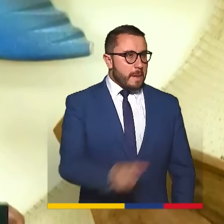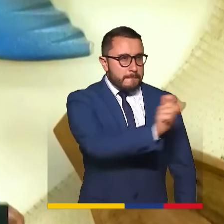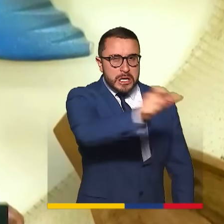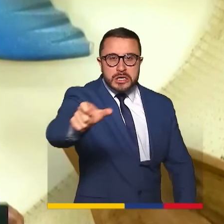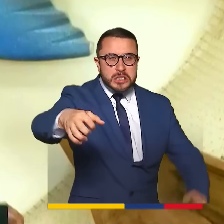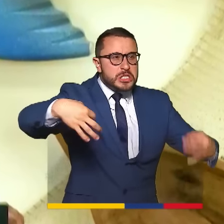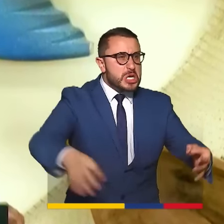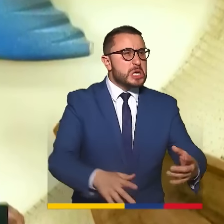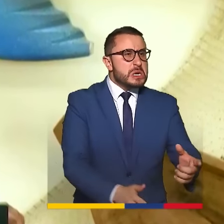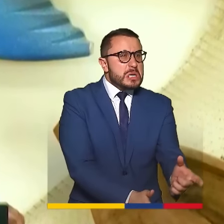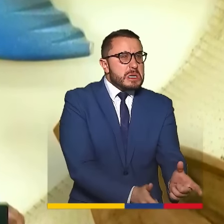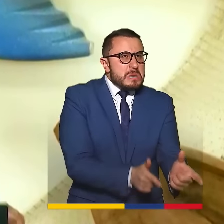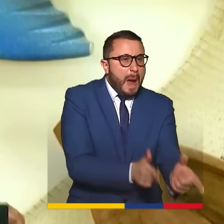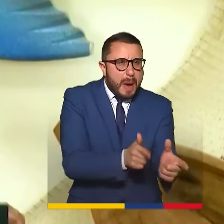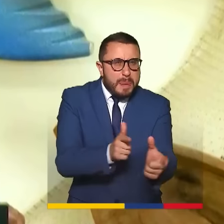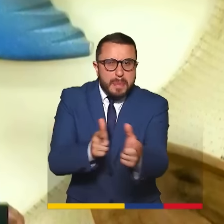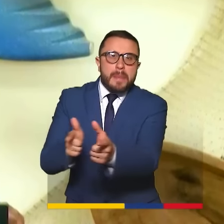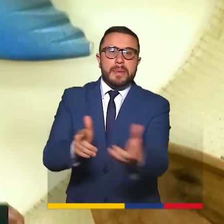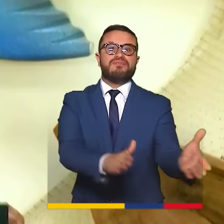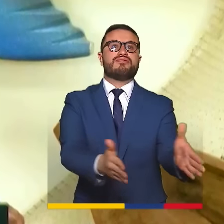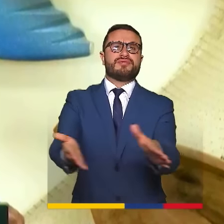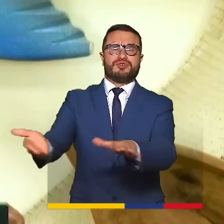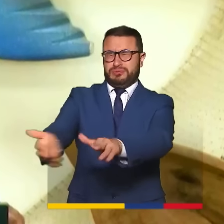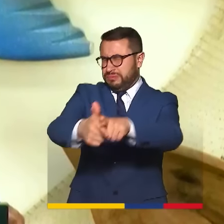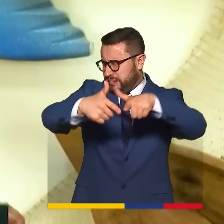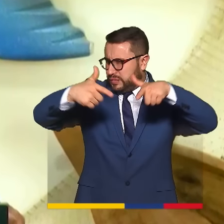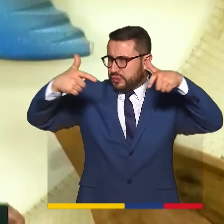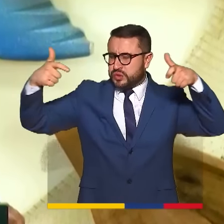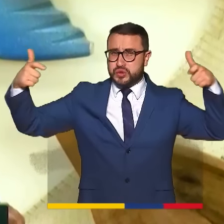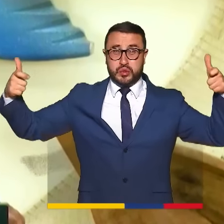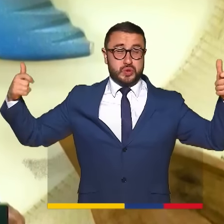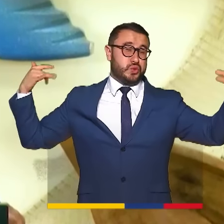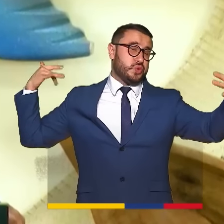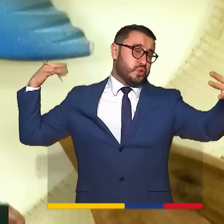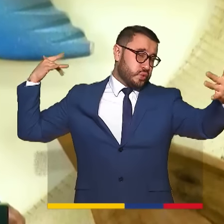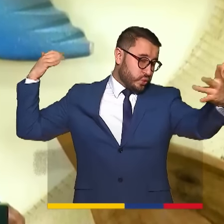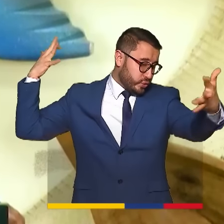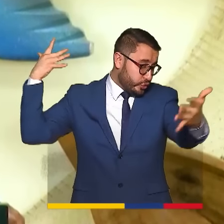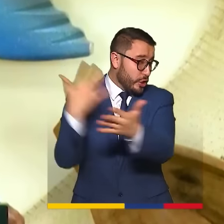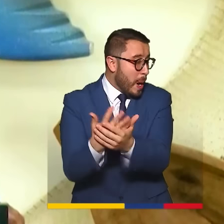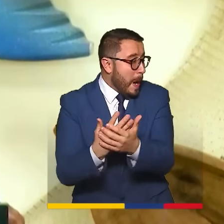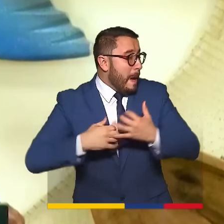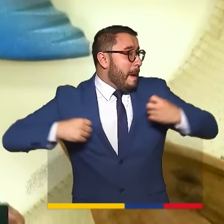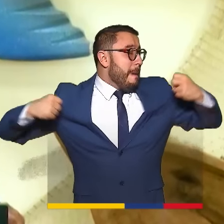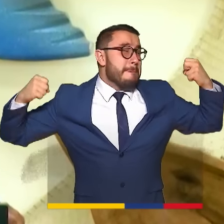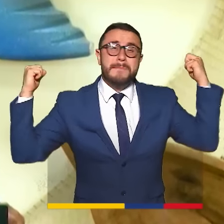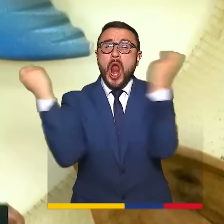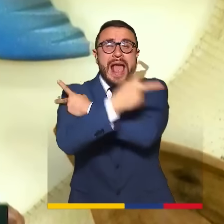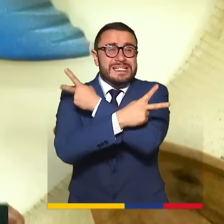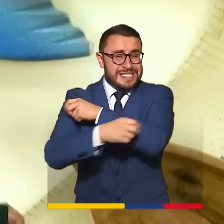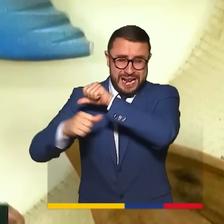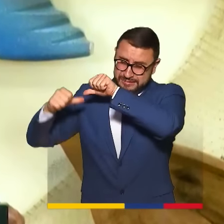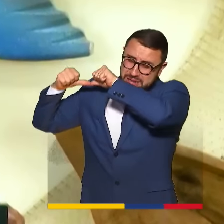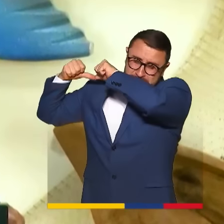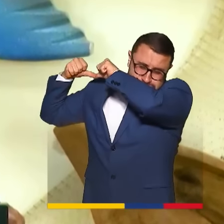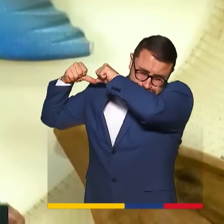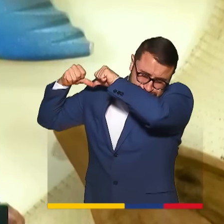Lo condenamos a una violencia sin cesar, a una violencia permanente.